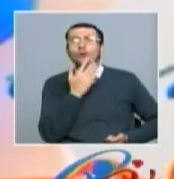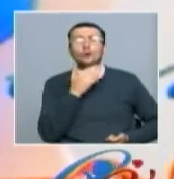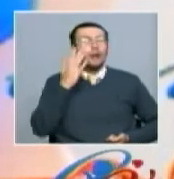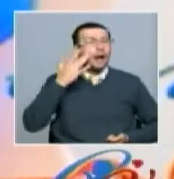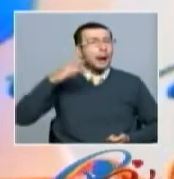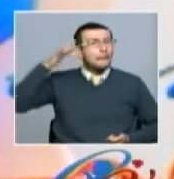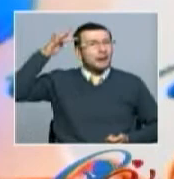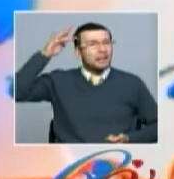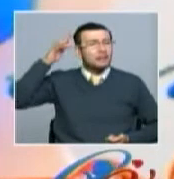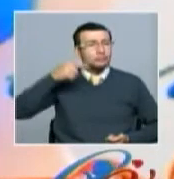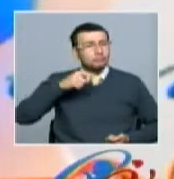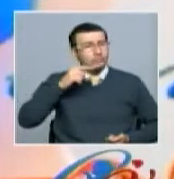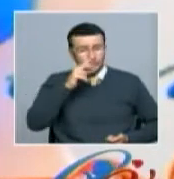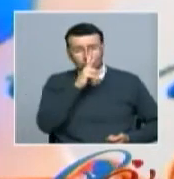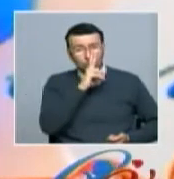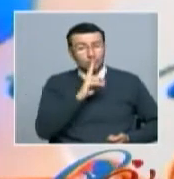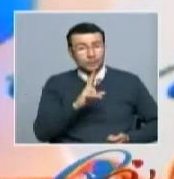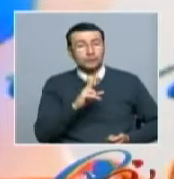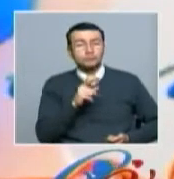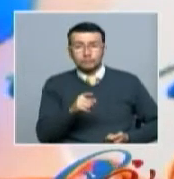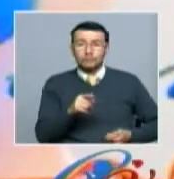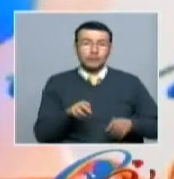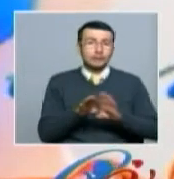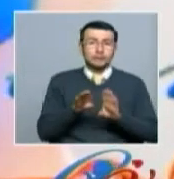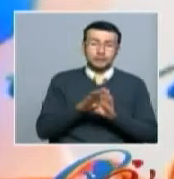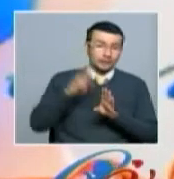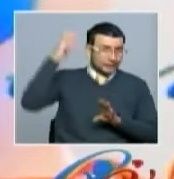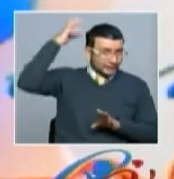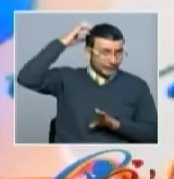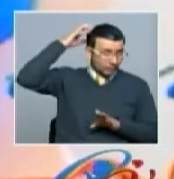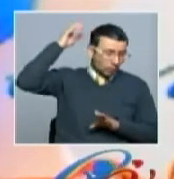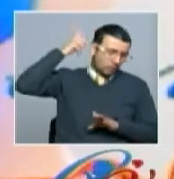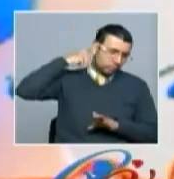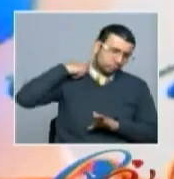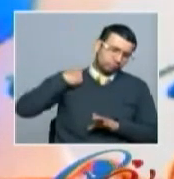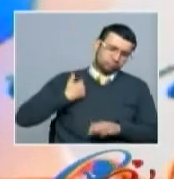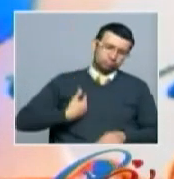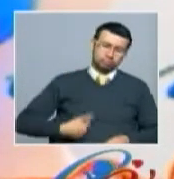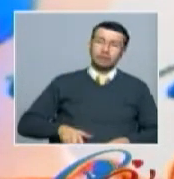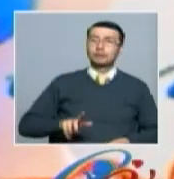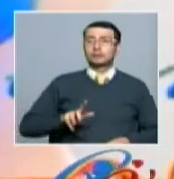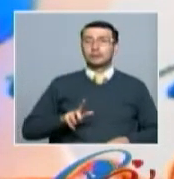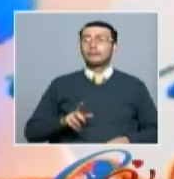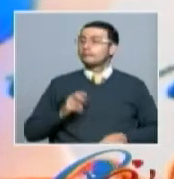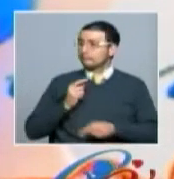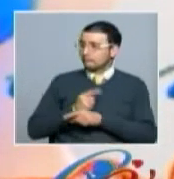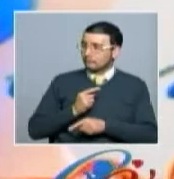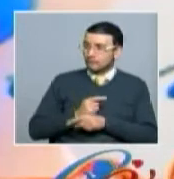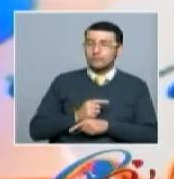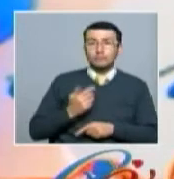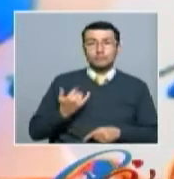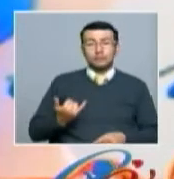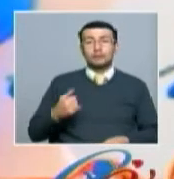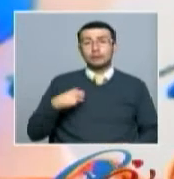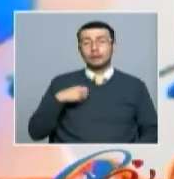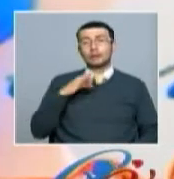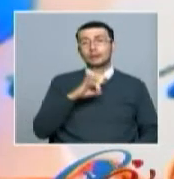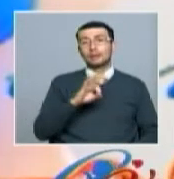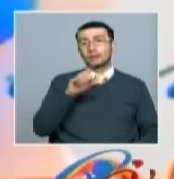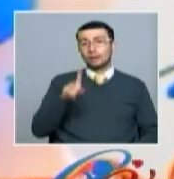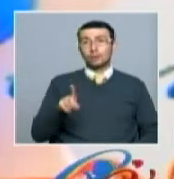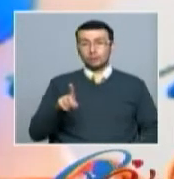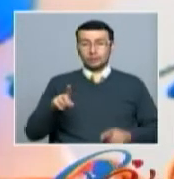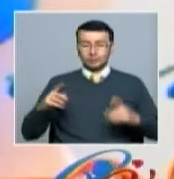es la prolongación del cerebro. Exactamente, por medio de la médula espinal, donde da los 31 par de nervios